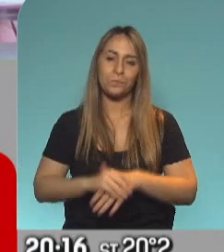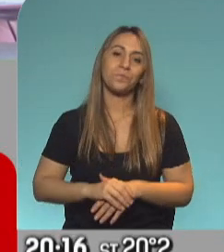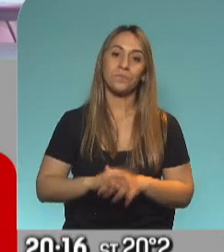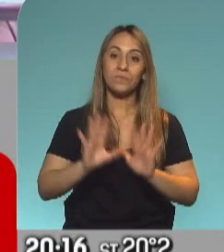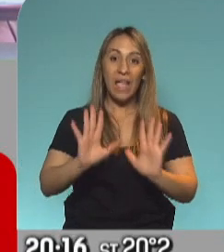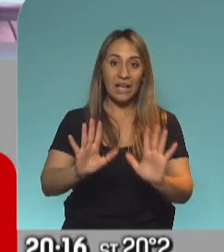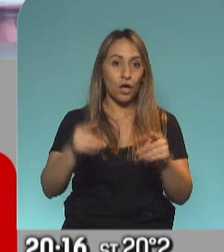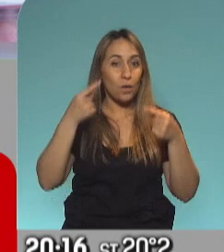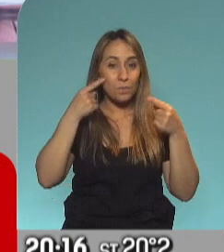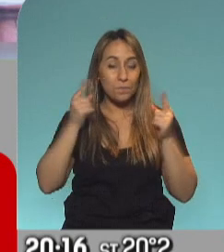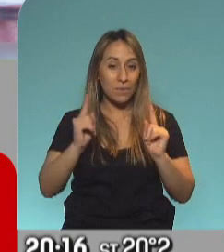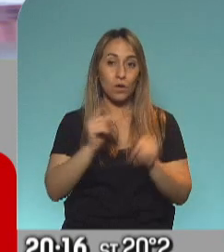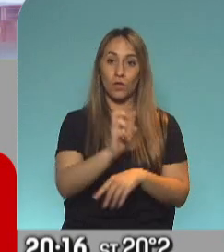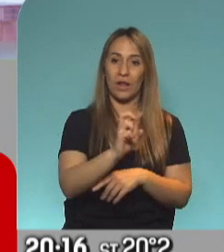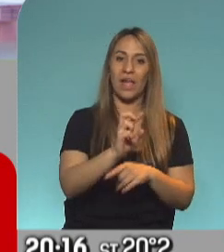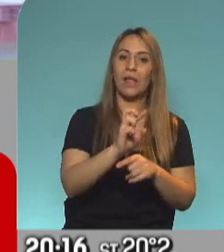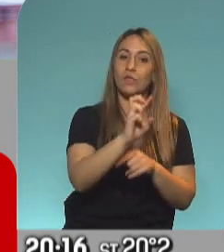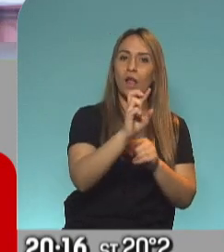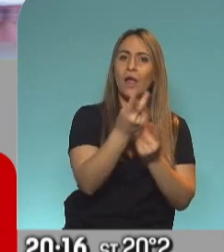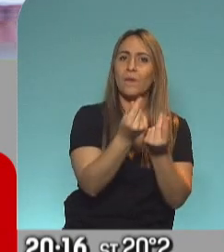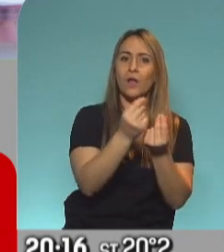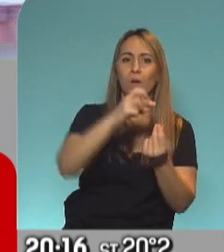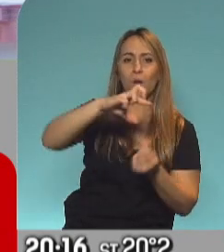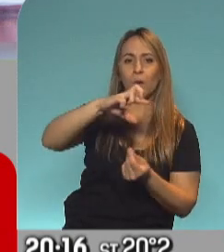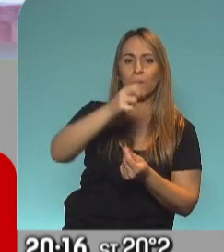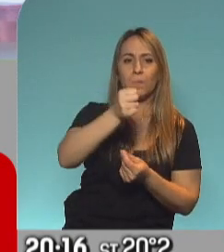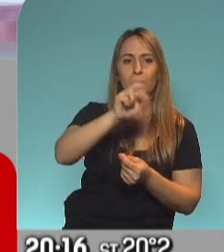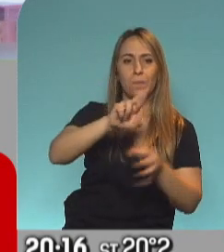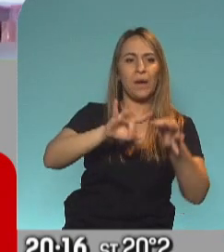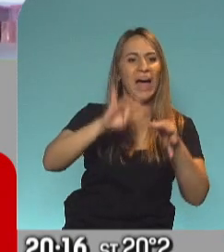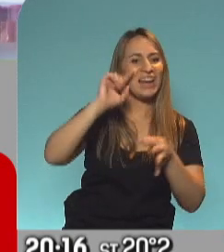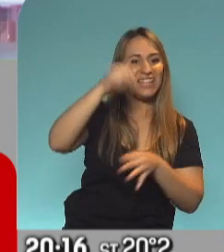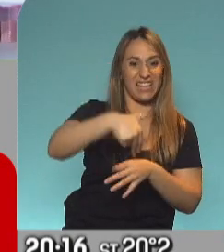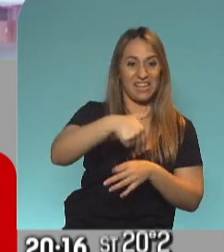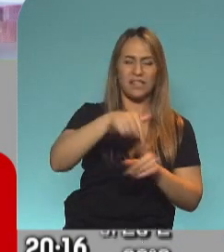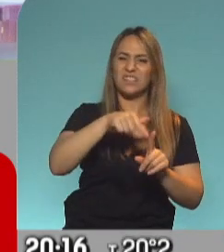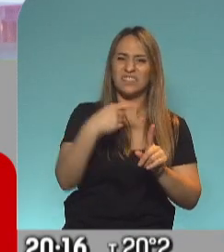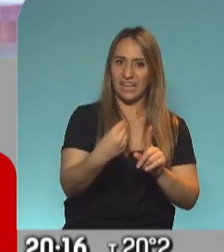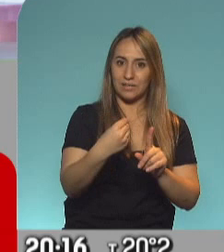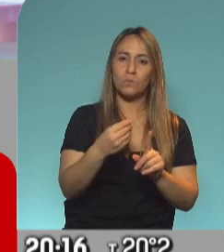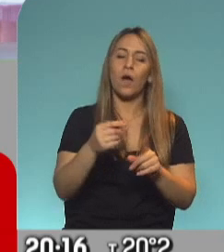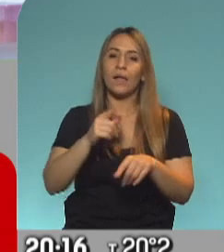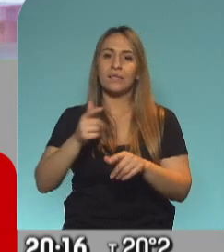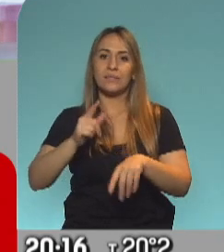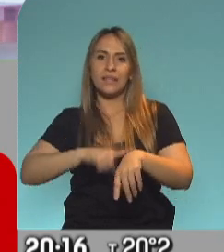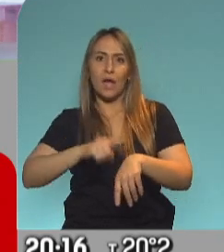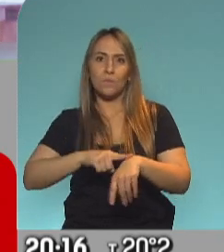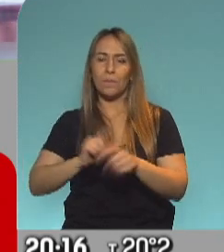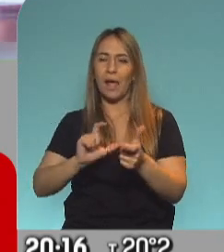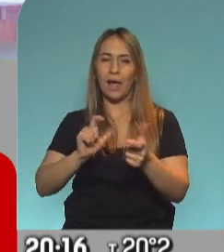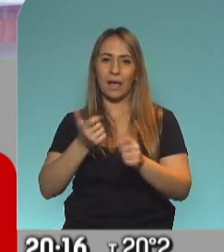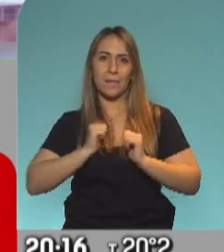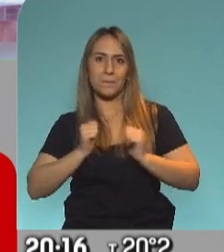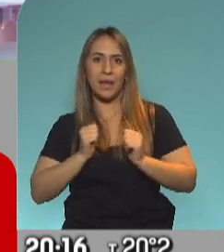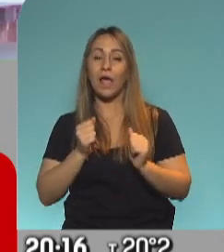achicar el parking el parking es esa ese tiempo que tenés que esperar entre comprar el bueno en pesos y venderlo en el exterior